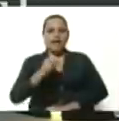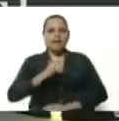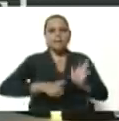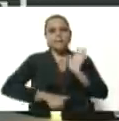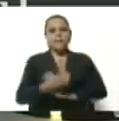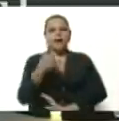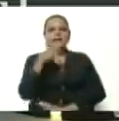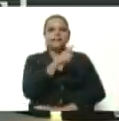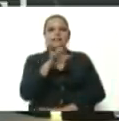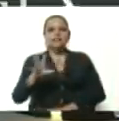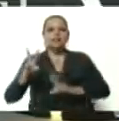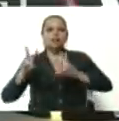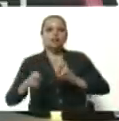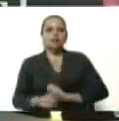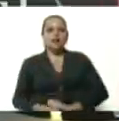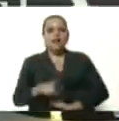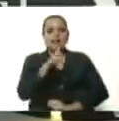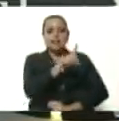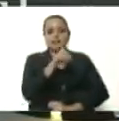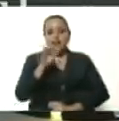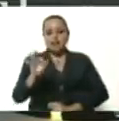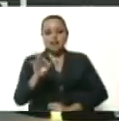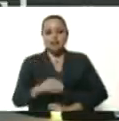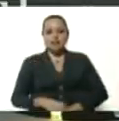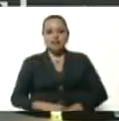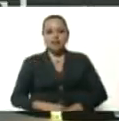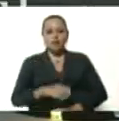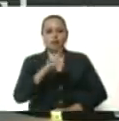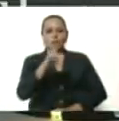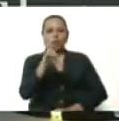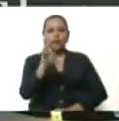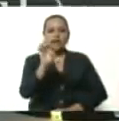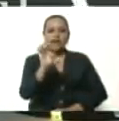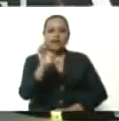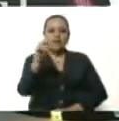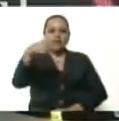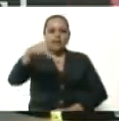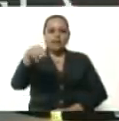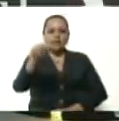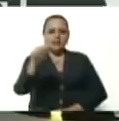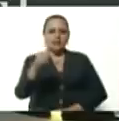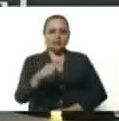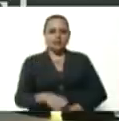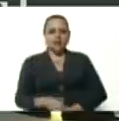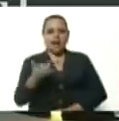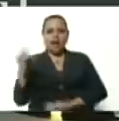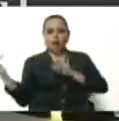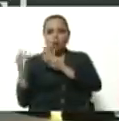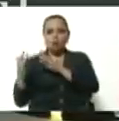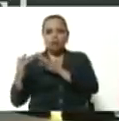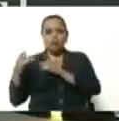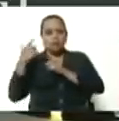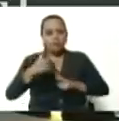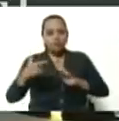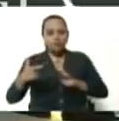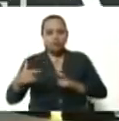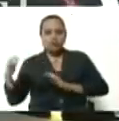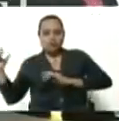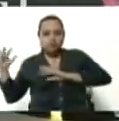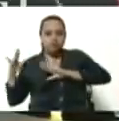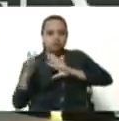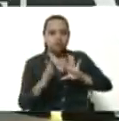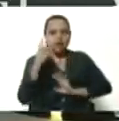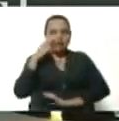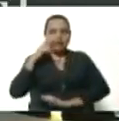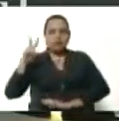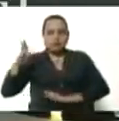nuevos casos, 13 de ellos en Ureña, vinculados a contacto con los connacionales. Aquí se ve muy